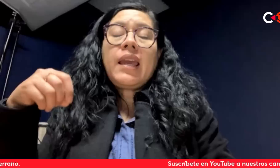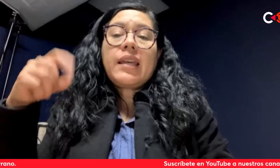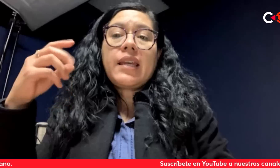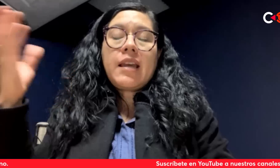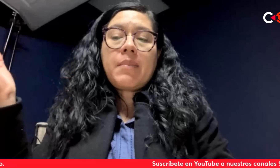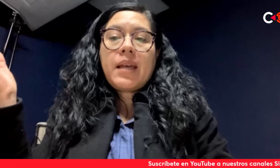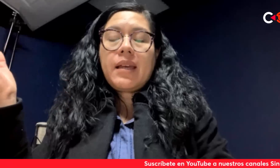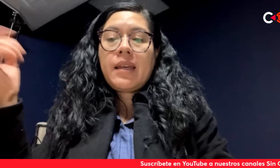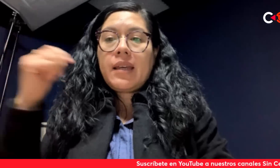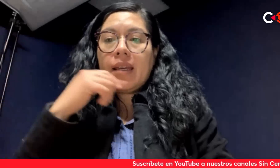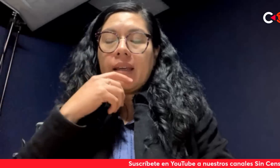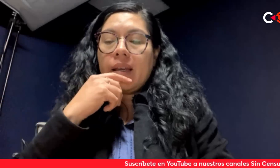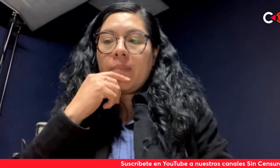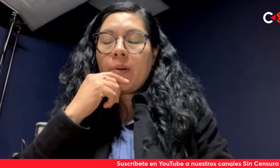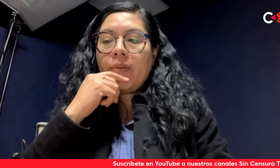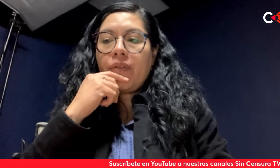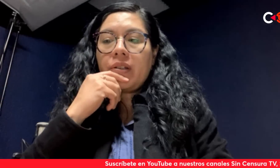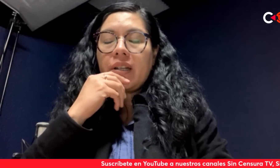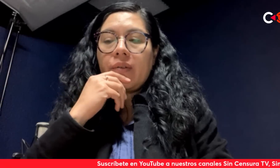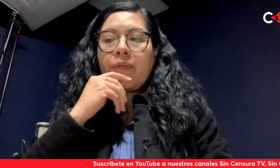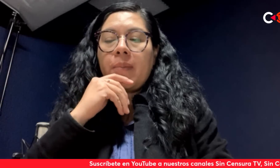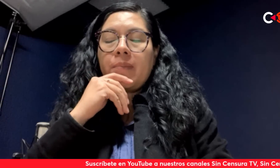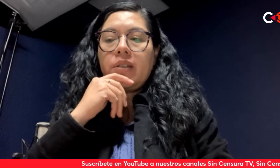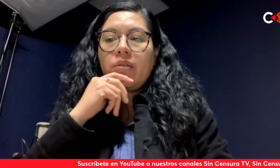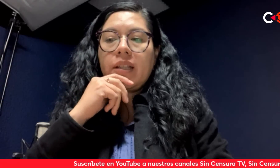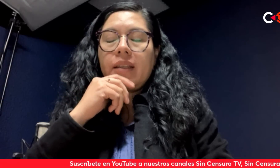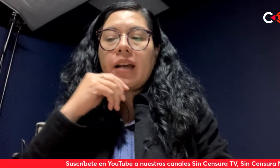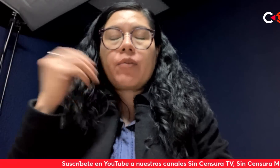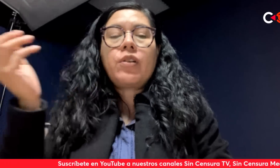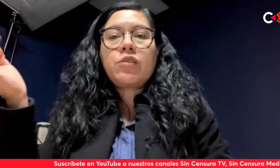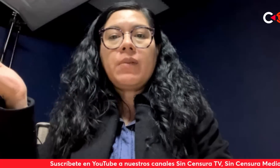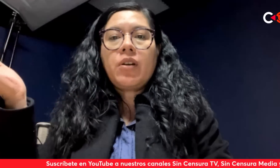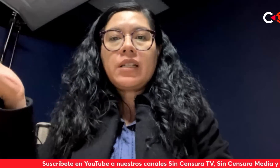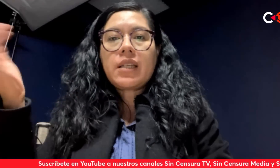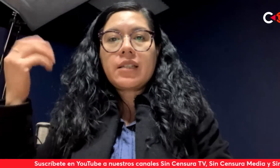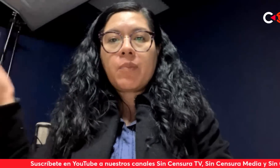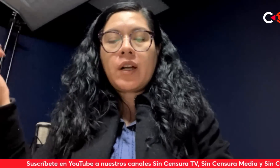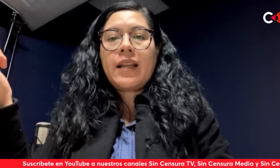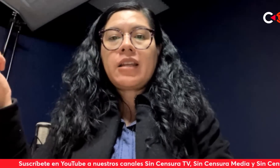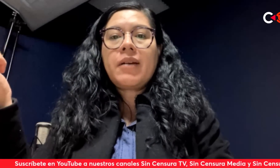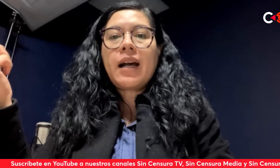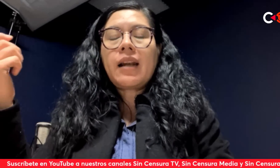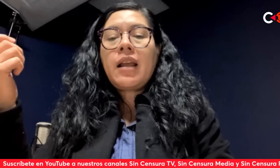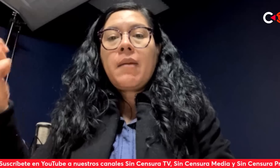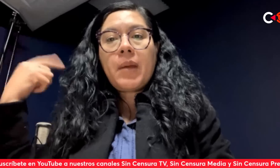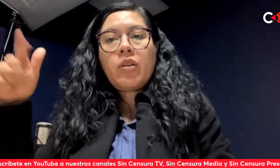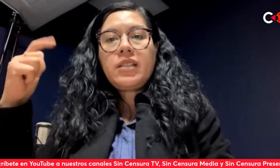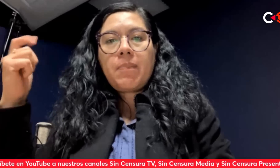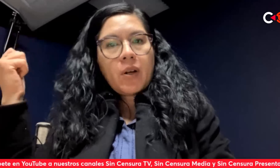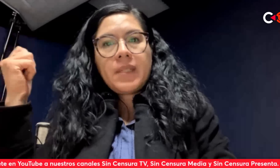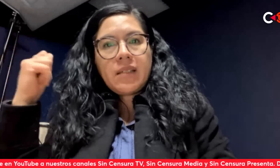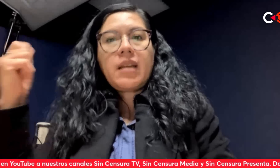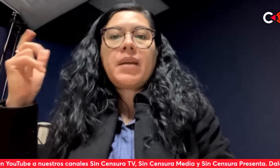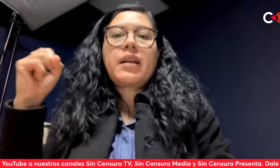y que llama el propio Fox en una forma muy insultante, cabrones huevones, que se pongan a trabajar, pero